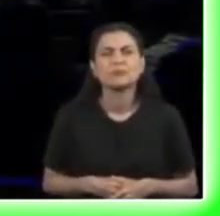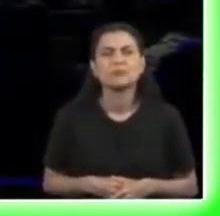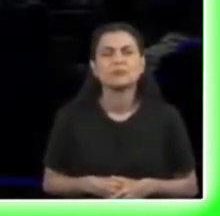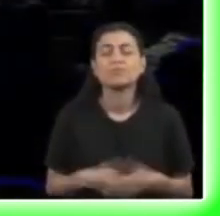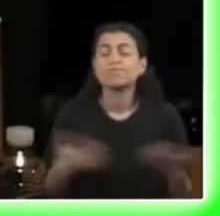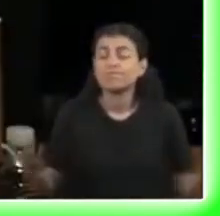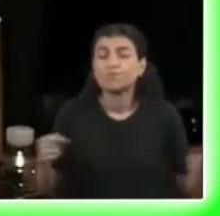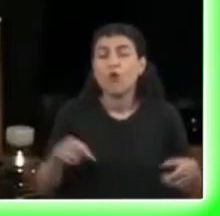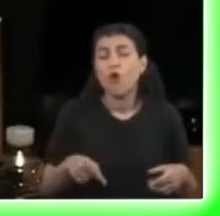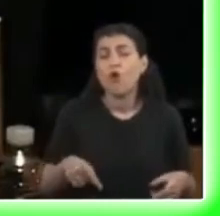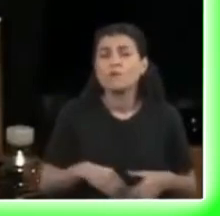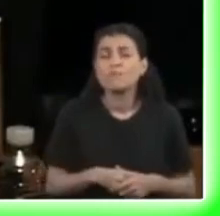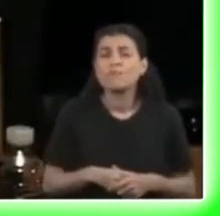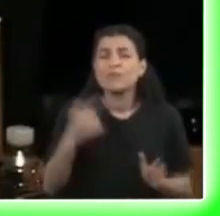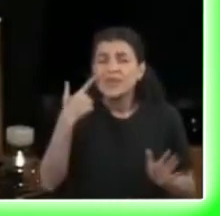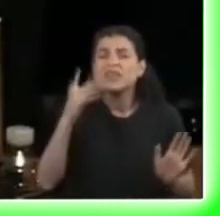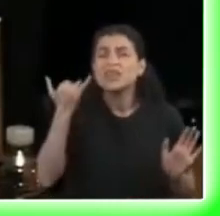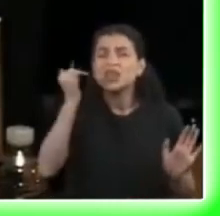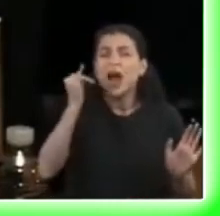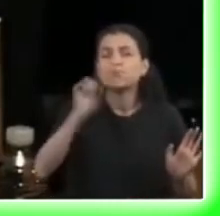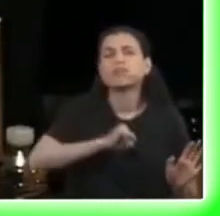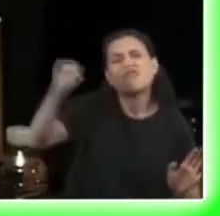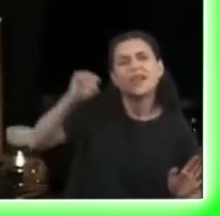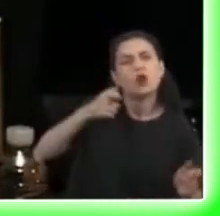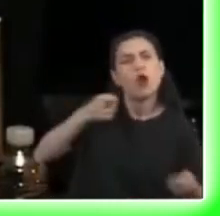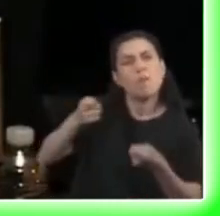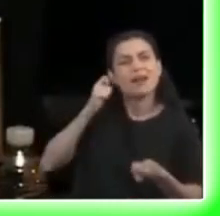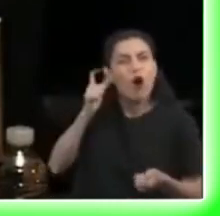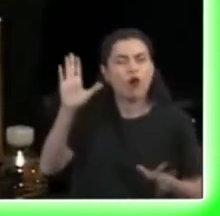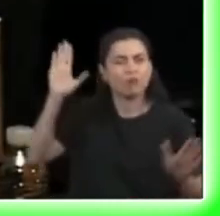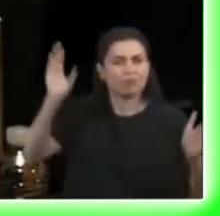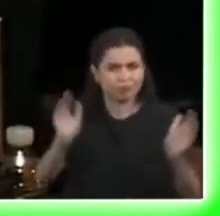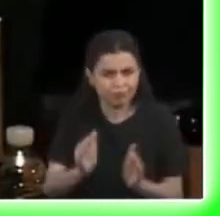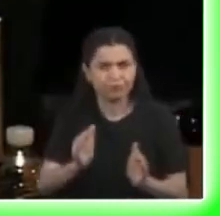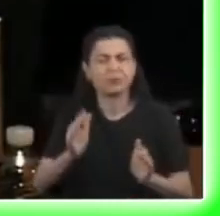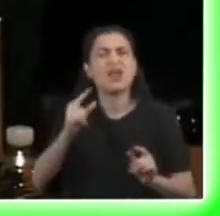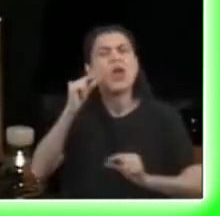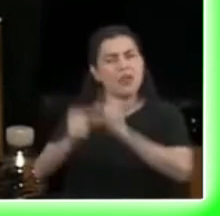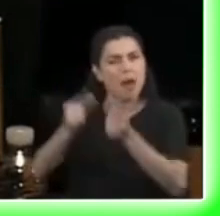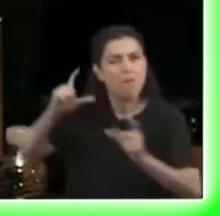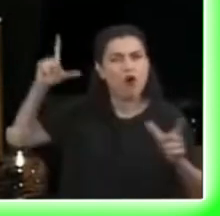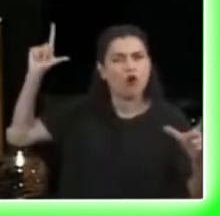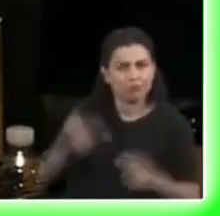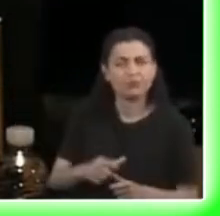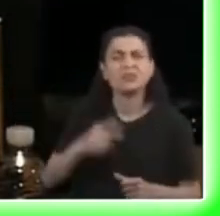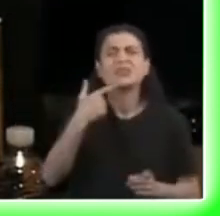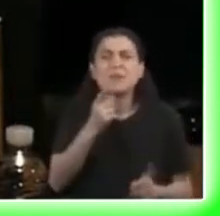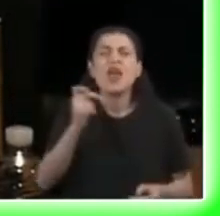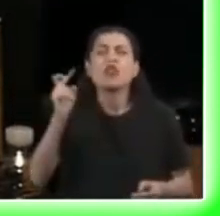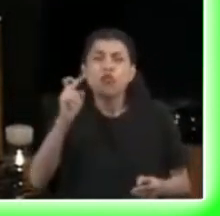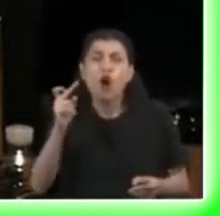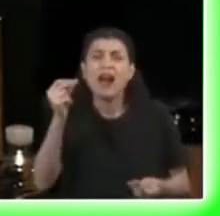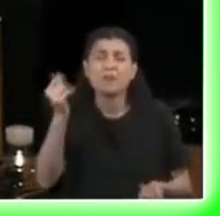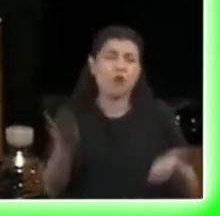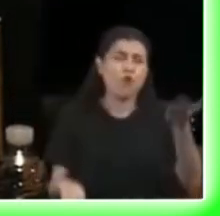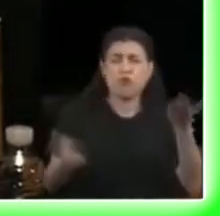Y hoy, habiendo controlado la inflación, ya que se encuentra en un sendero descendente, habiendo frenado el dólar, habiendo